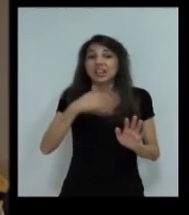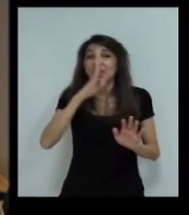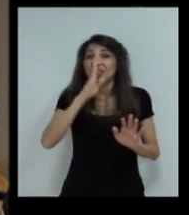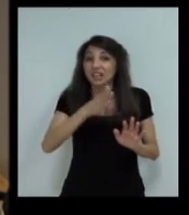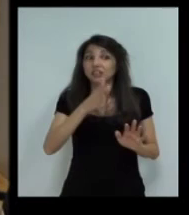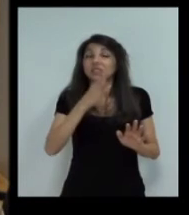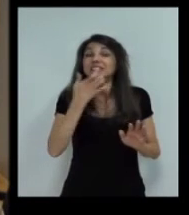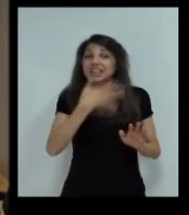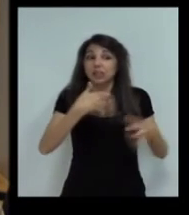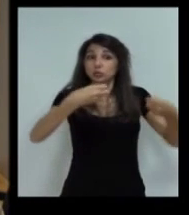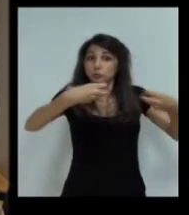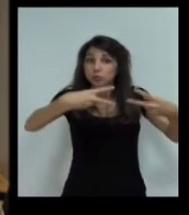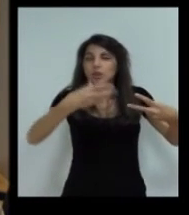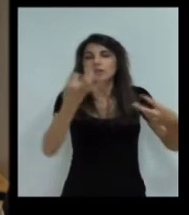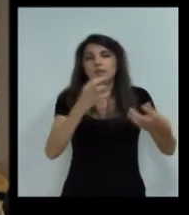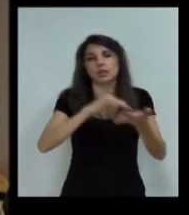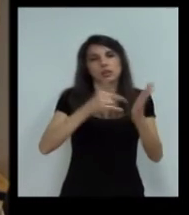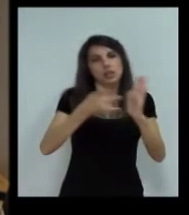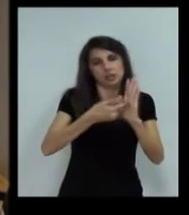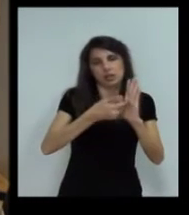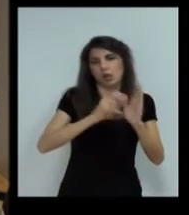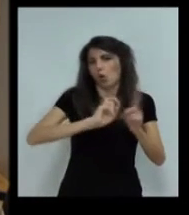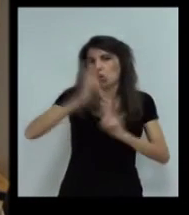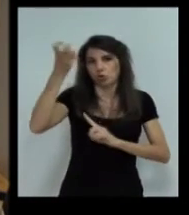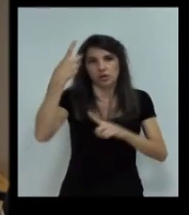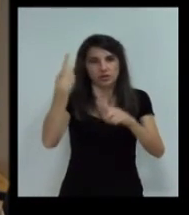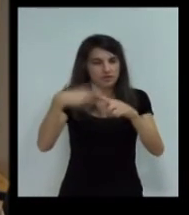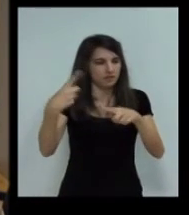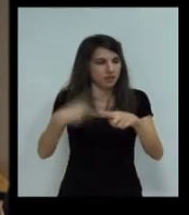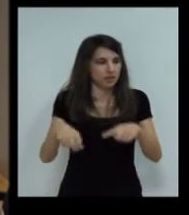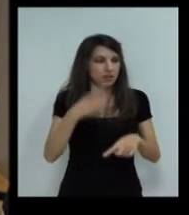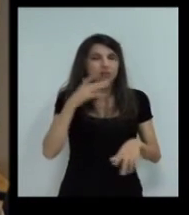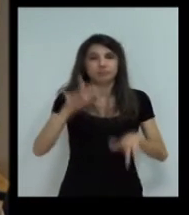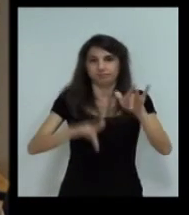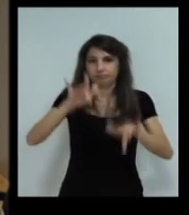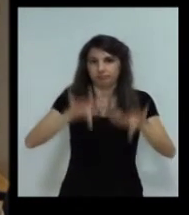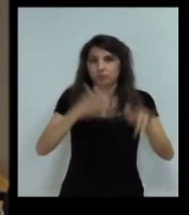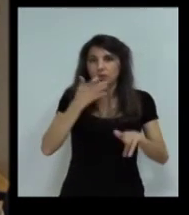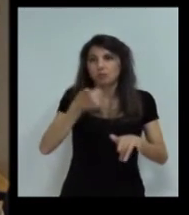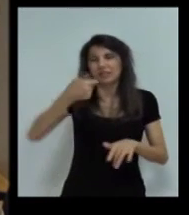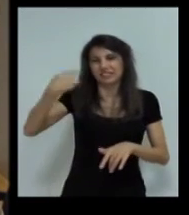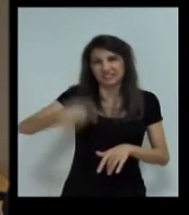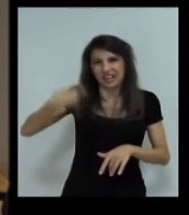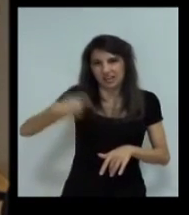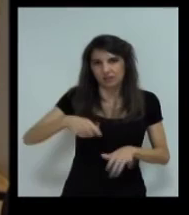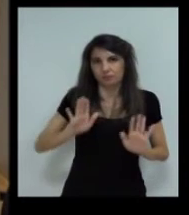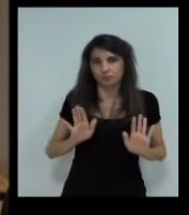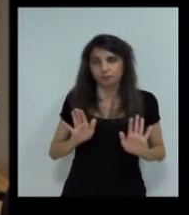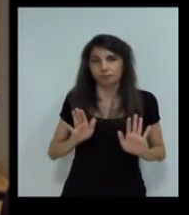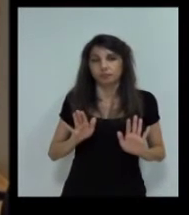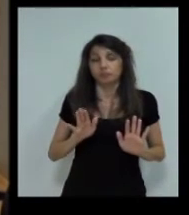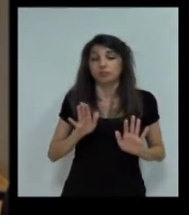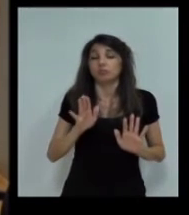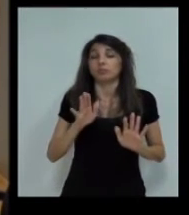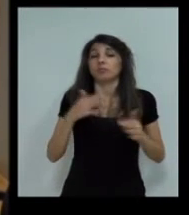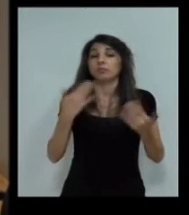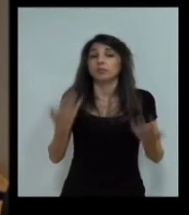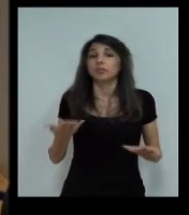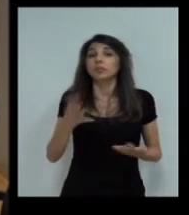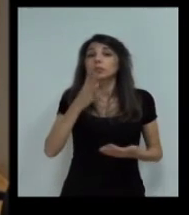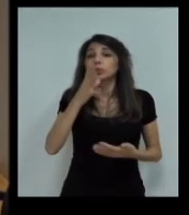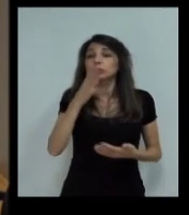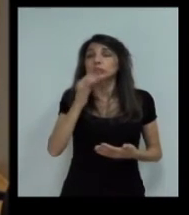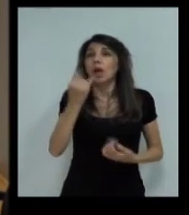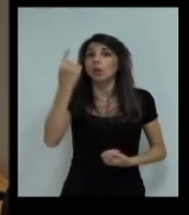tipo de técnicas, estenotipia, etcétera, que es más cara, es más costosa, Y a partir de ahí nos encontramos con que programas de